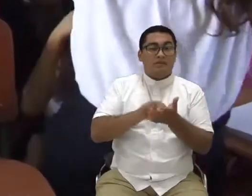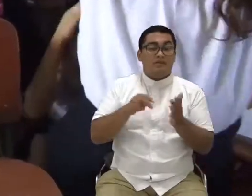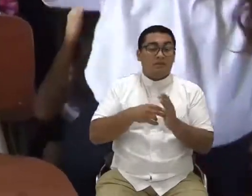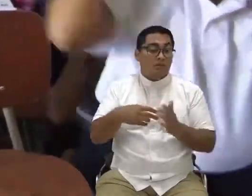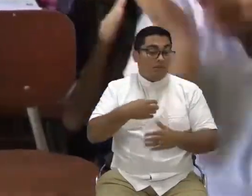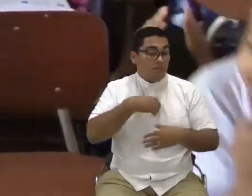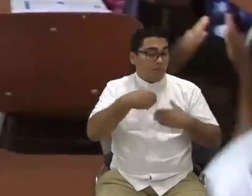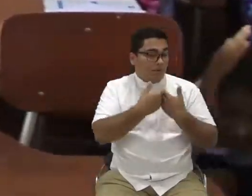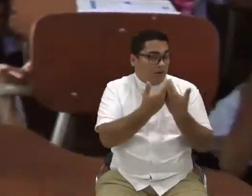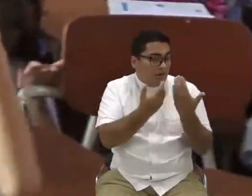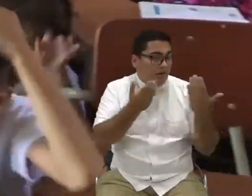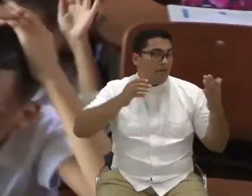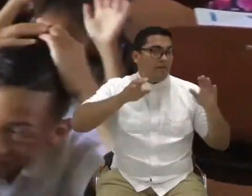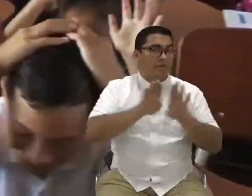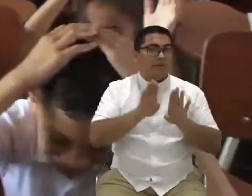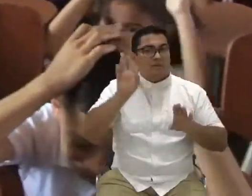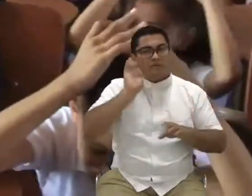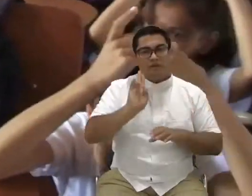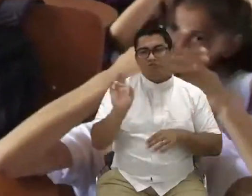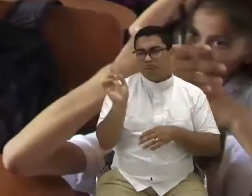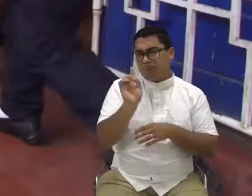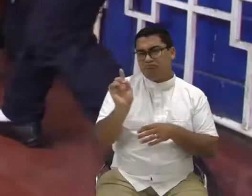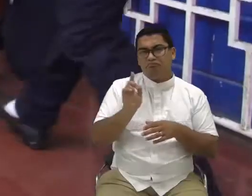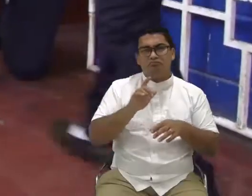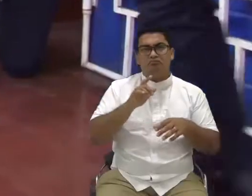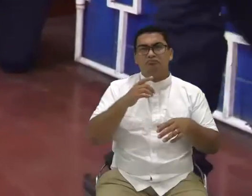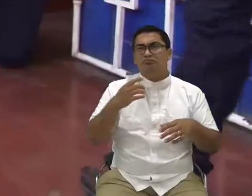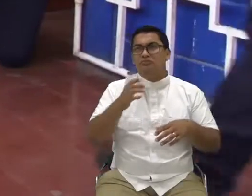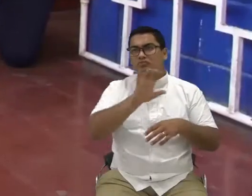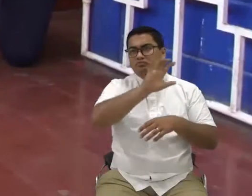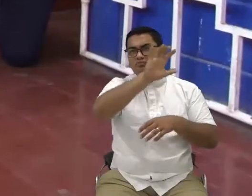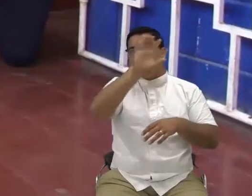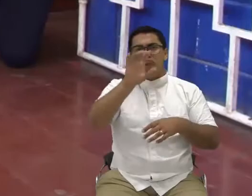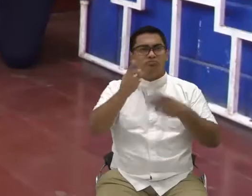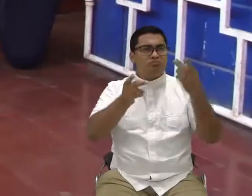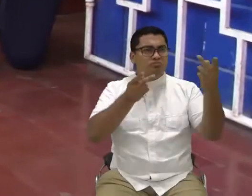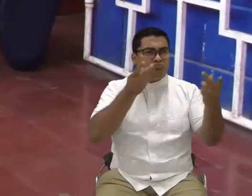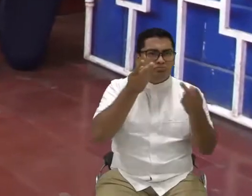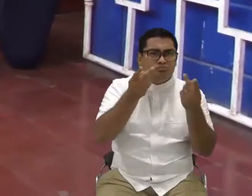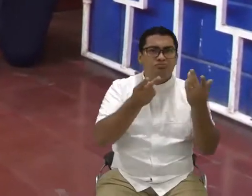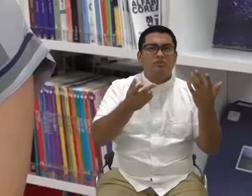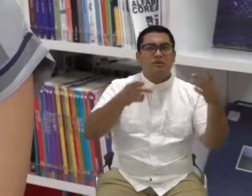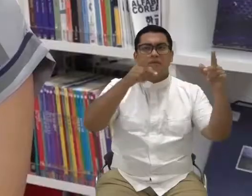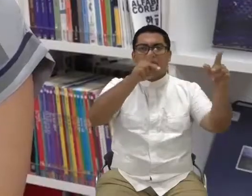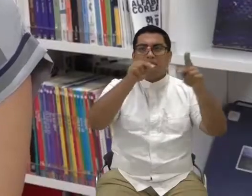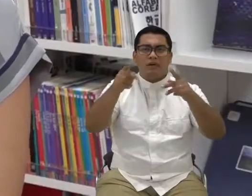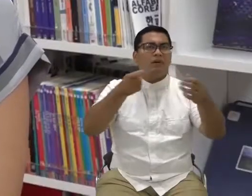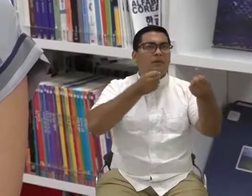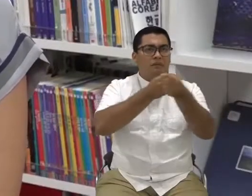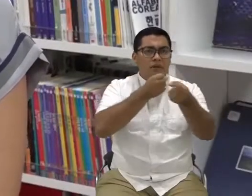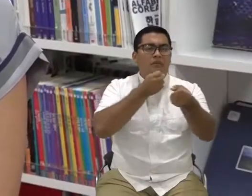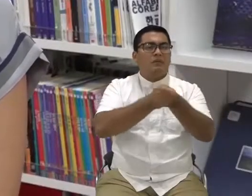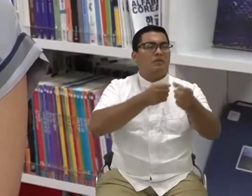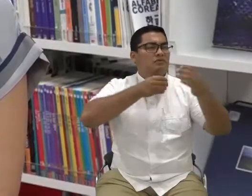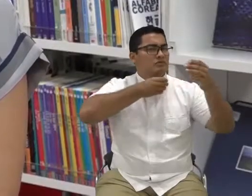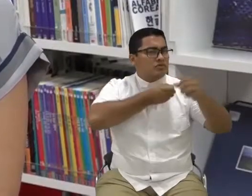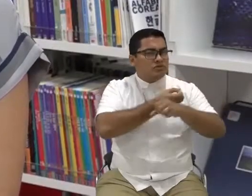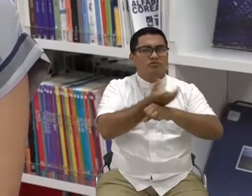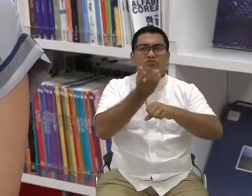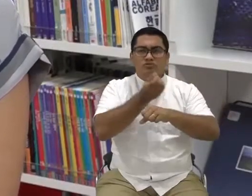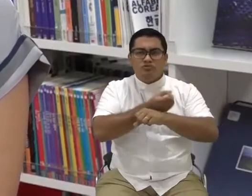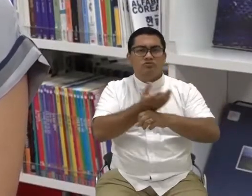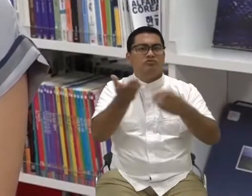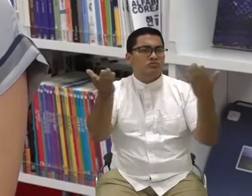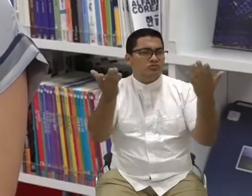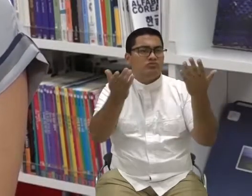quedarnos solo dentro de las aulas de la universidad, tenemos que ir a los territorios, trabajar con la gente, apoyarla, acompañarla en estos procesos